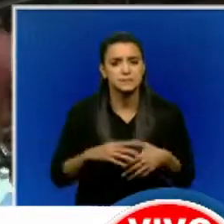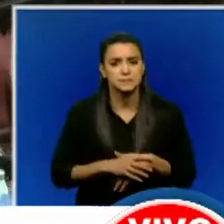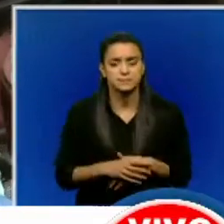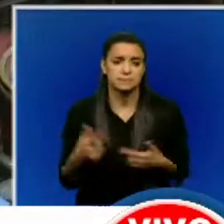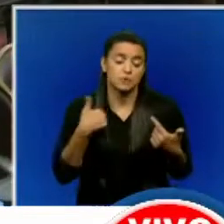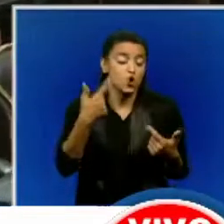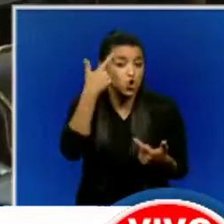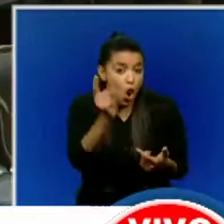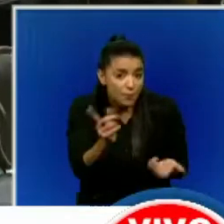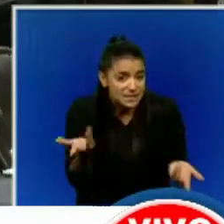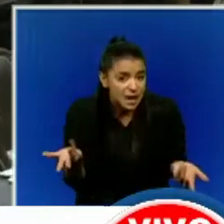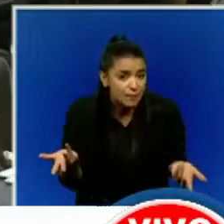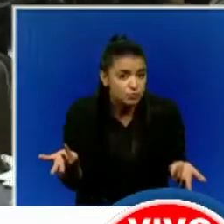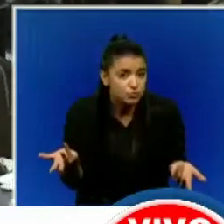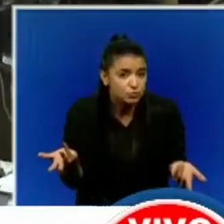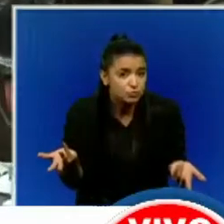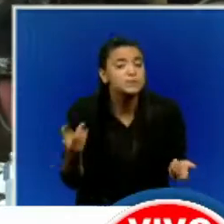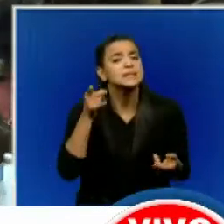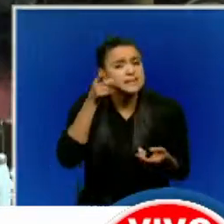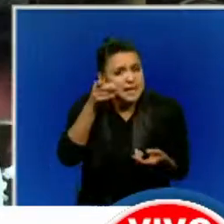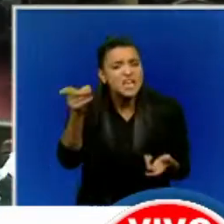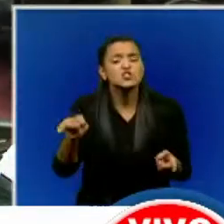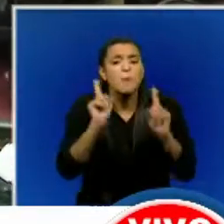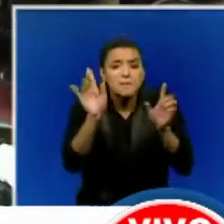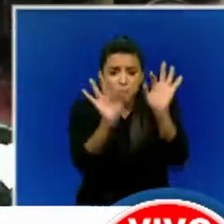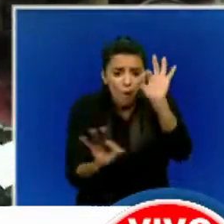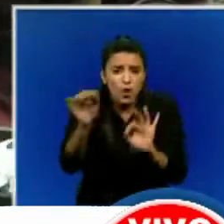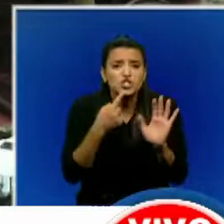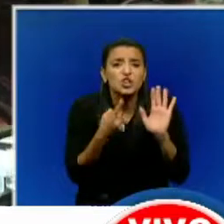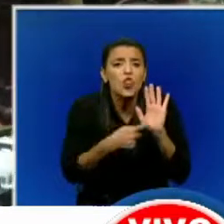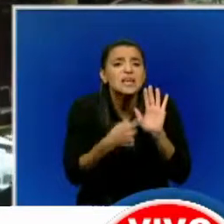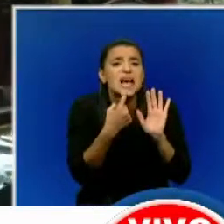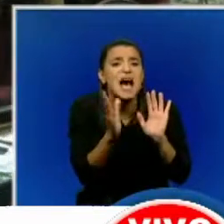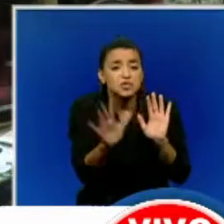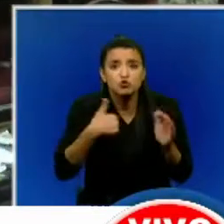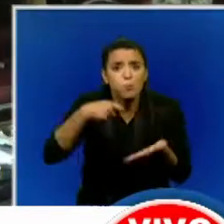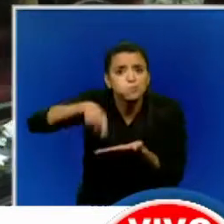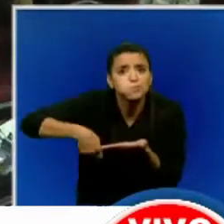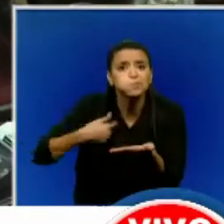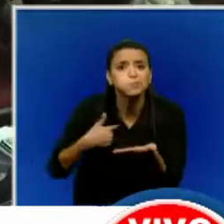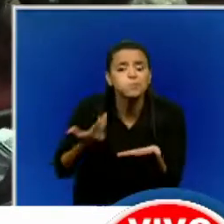¿No lo hemos pensado? Eso decía el proyecto. Y yo lo firmé.